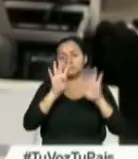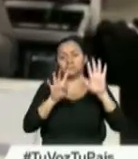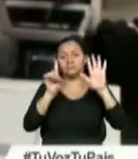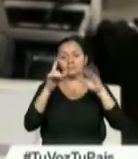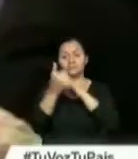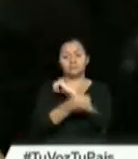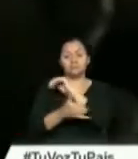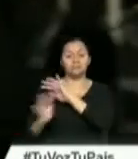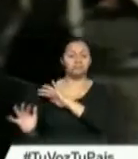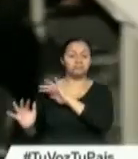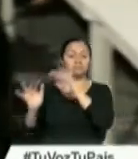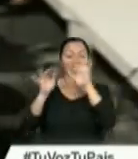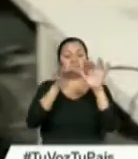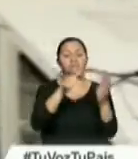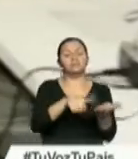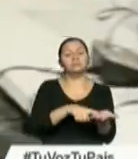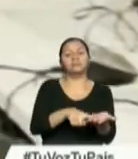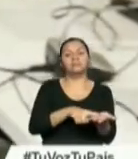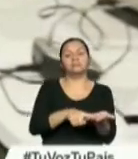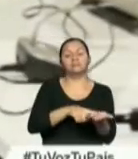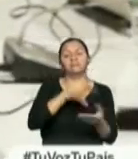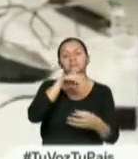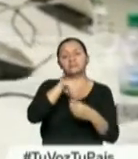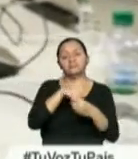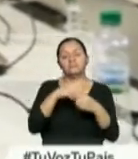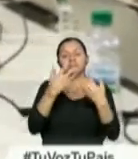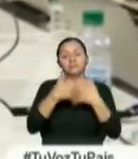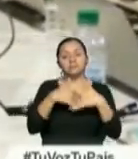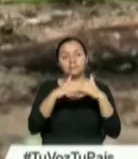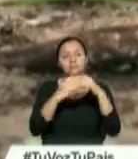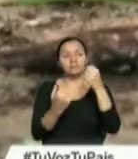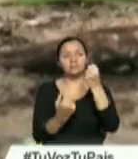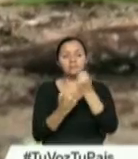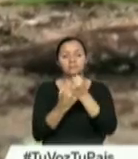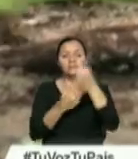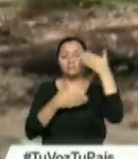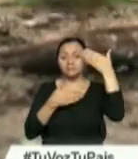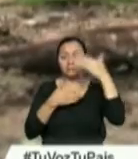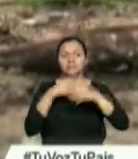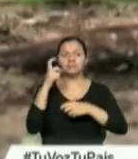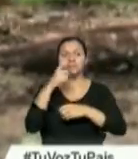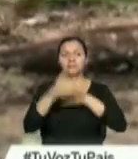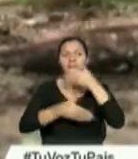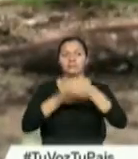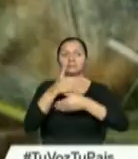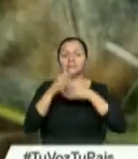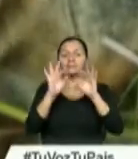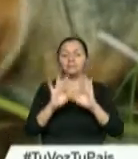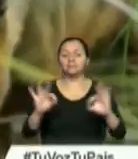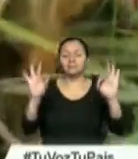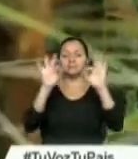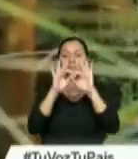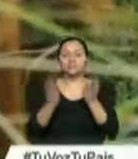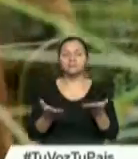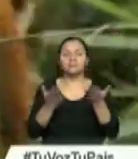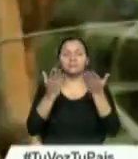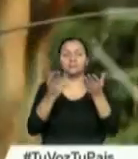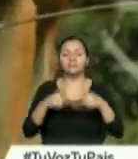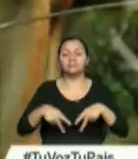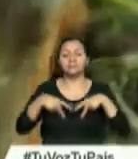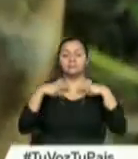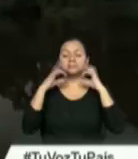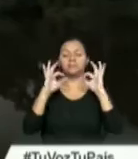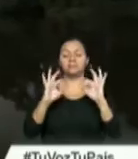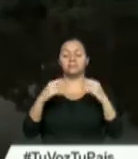países, estableció un escenario que proporciona el impulso político necesario para avanzar en temas trascendentales y garantizar la supervivencia